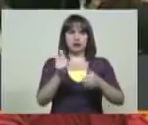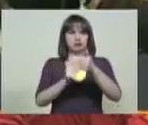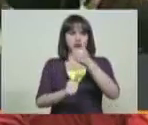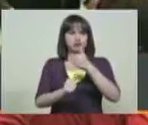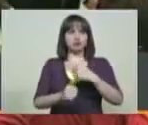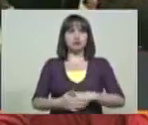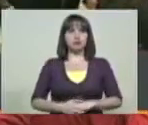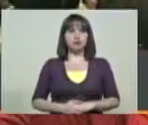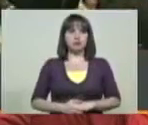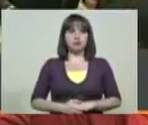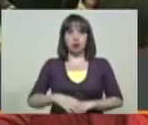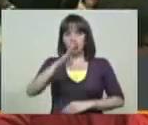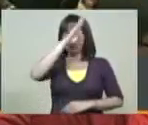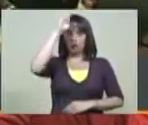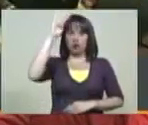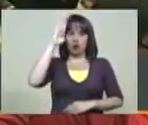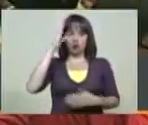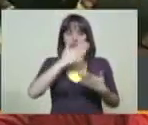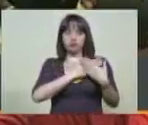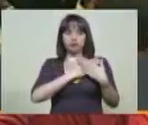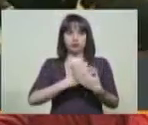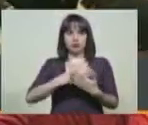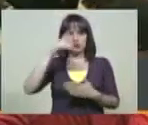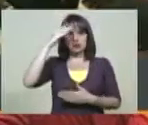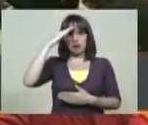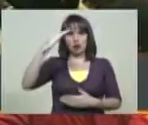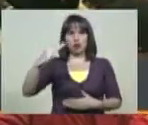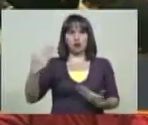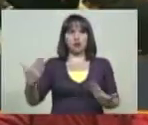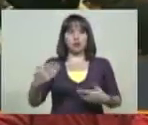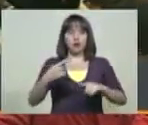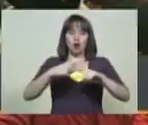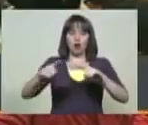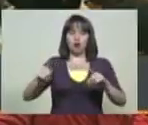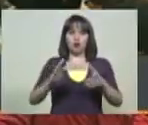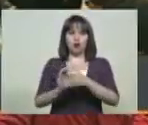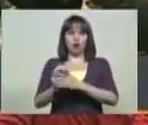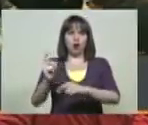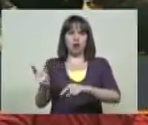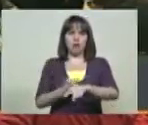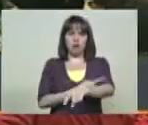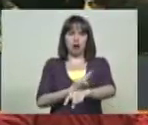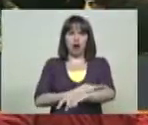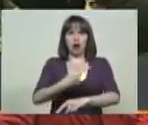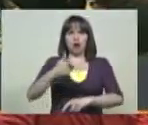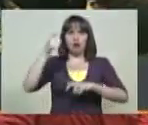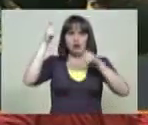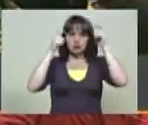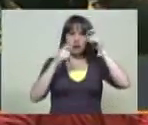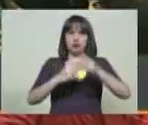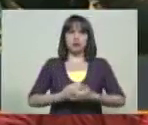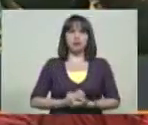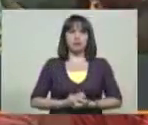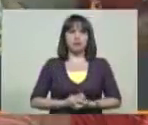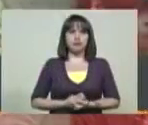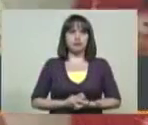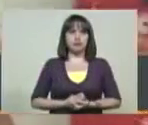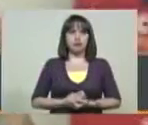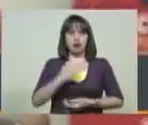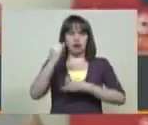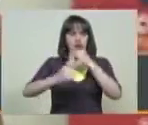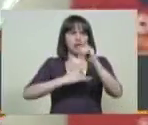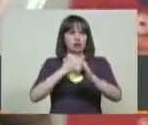compañero diosdado cabello profesor compañero adán chávez vicepresidente del área de asuntos internacionales